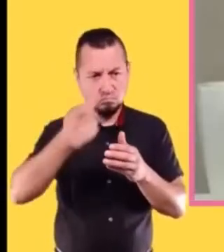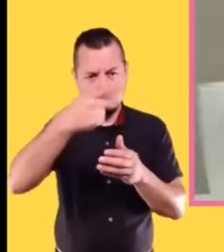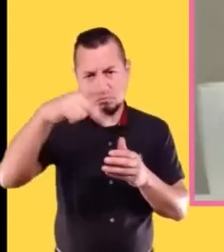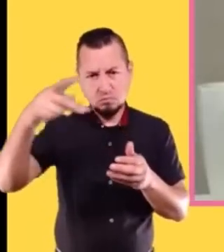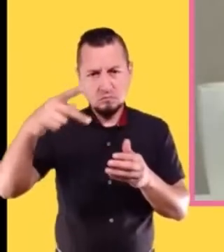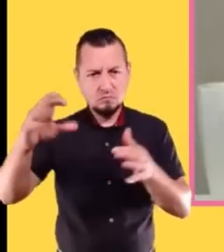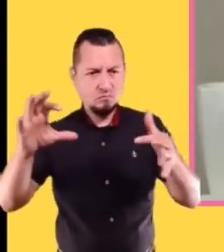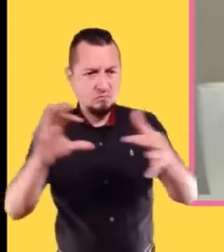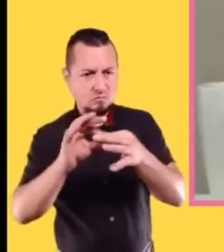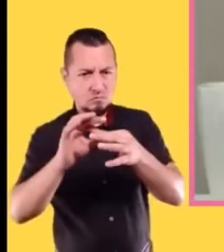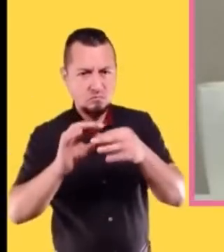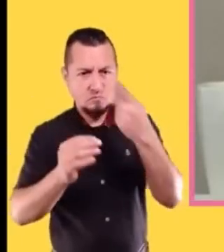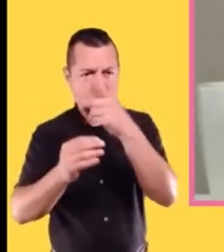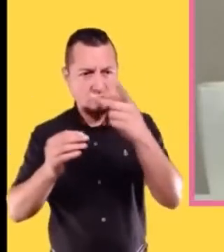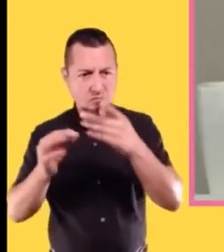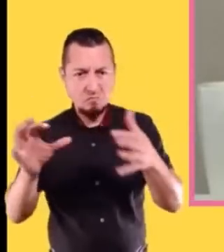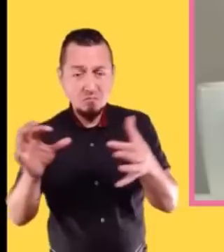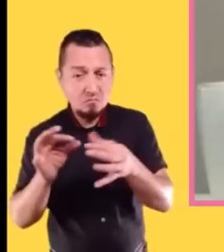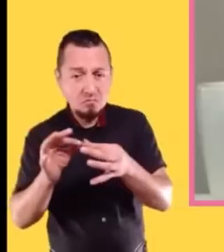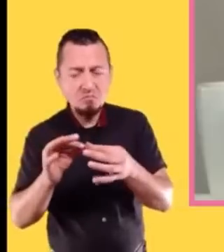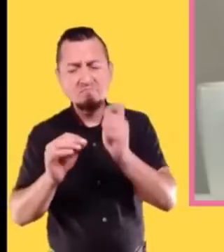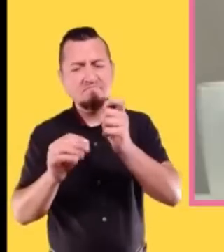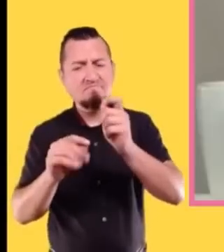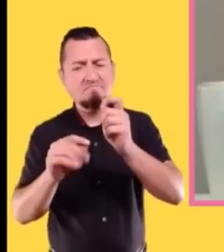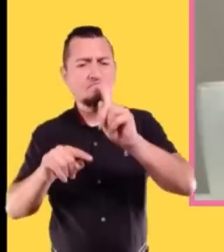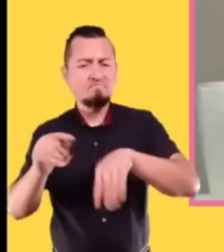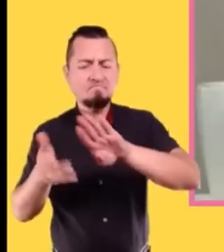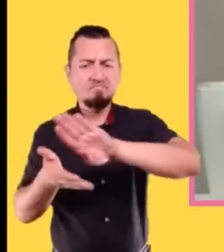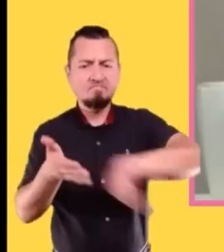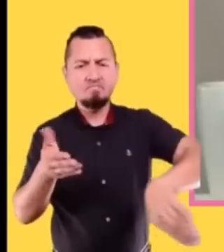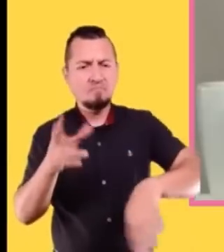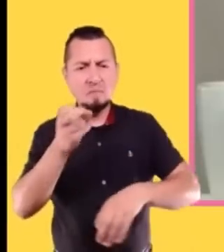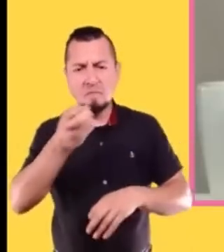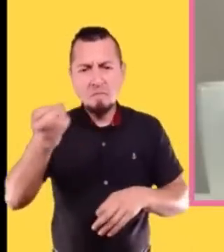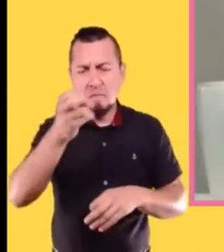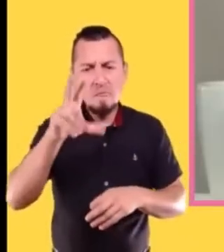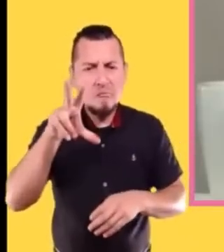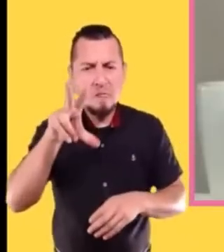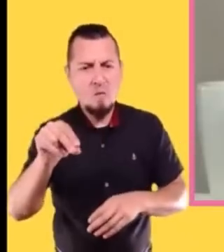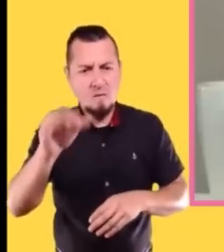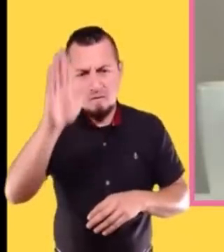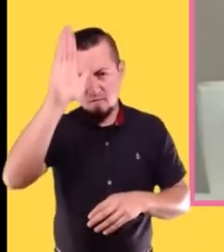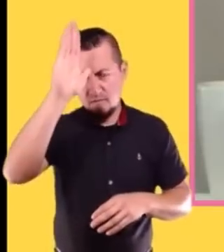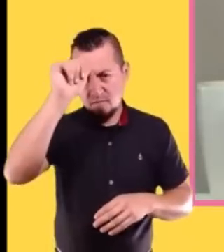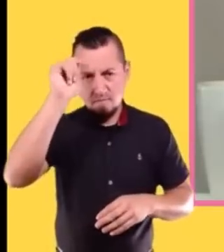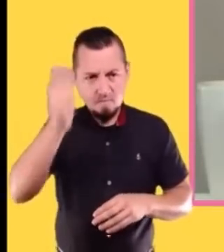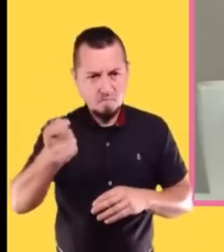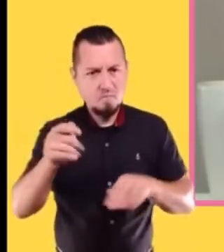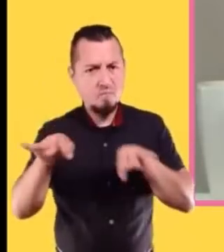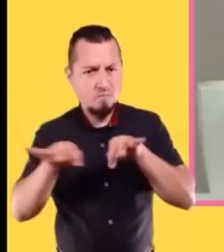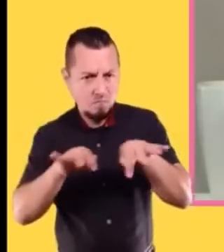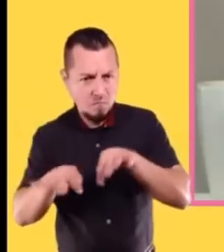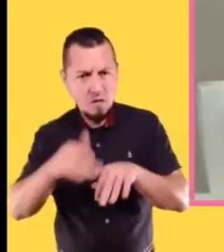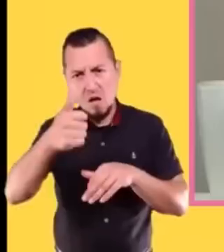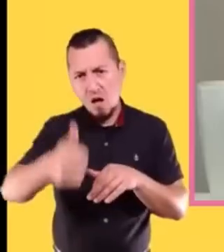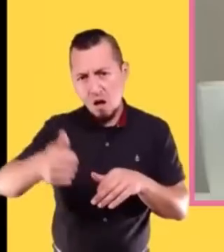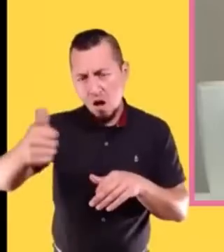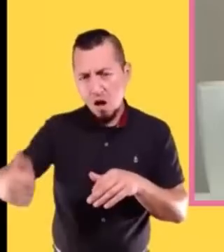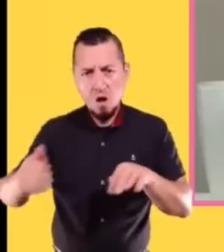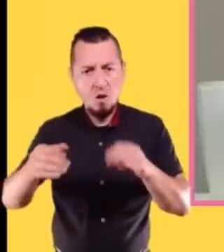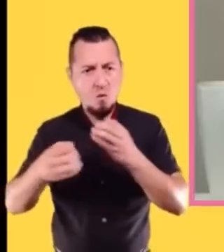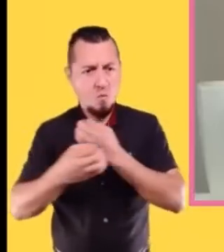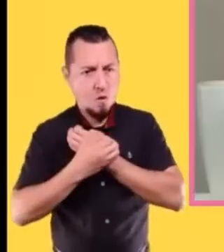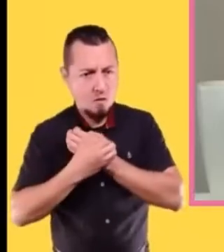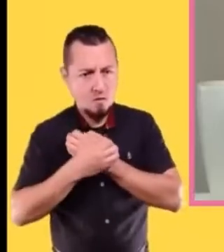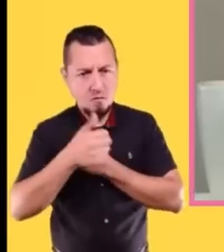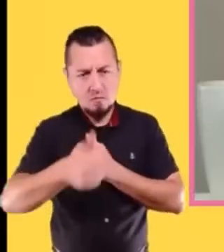genera un problema, pues simplemente se atiende de otra forma. Así de sencillo. Se va a trabajar con cada comunidad educativa.